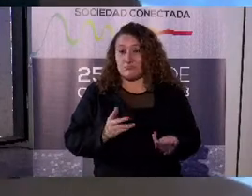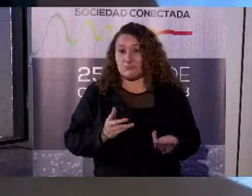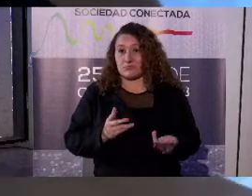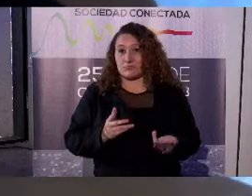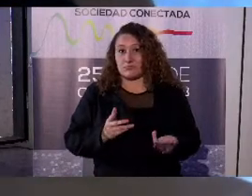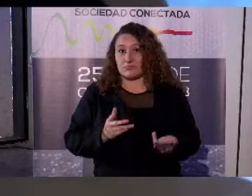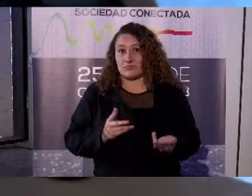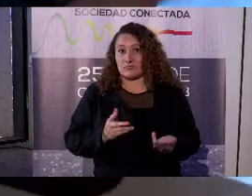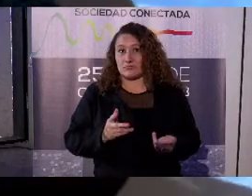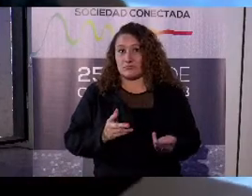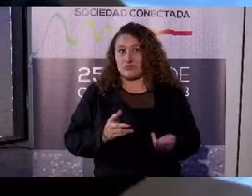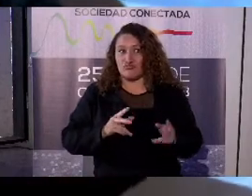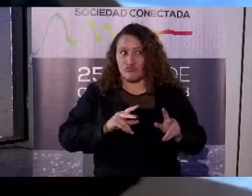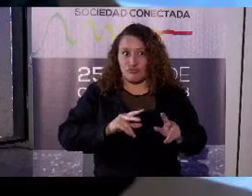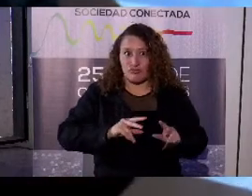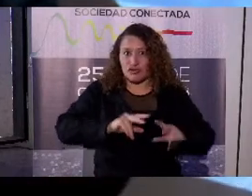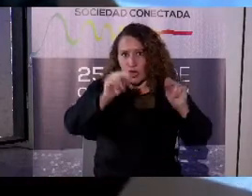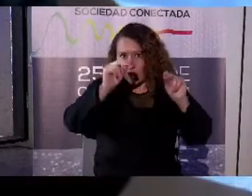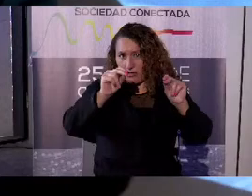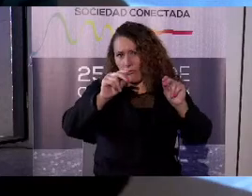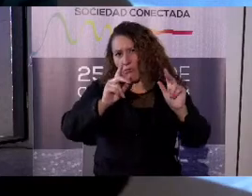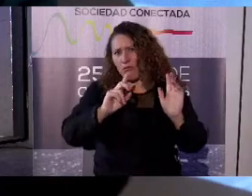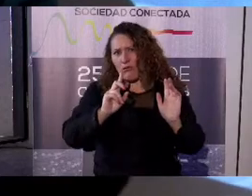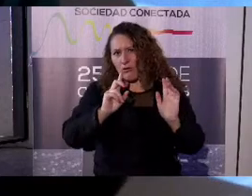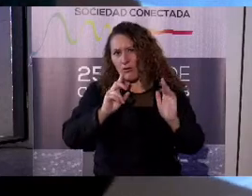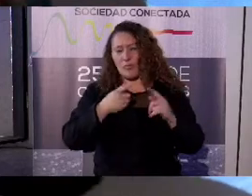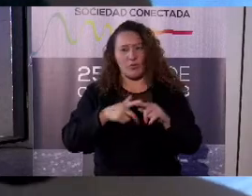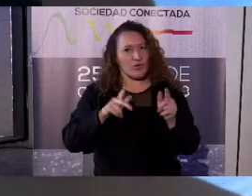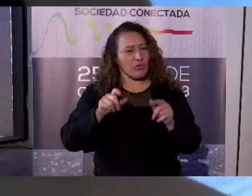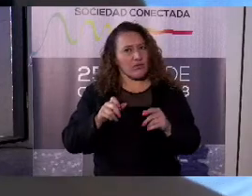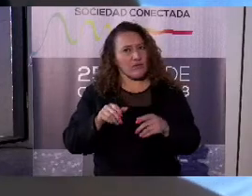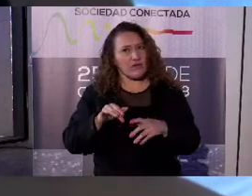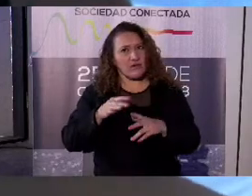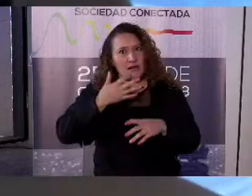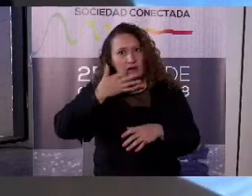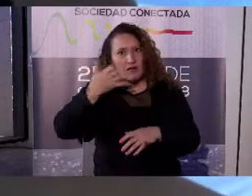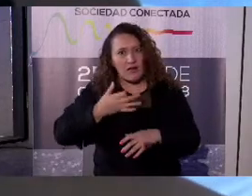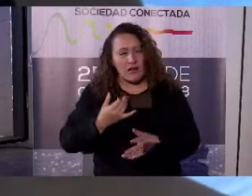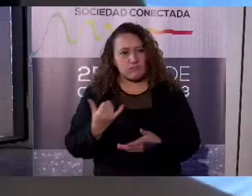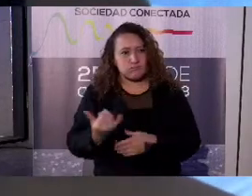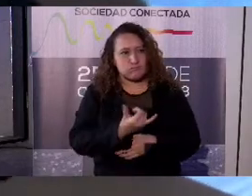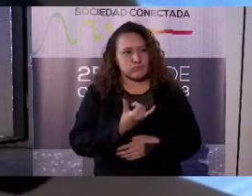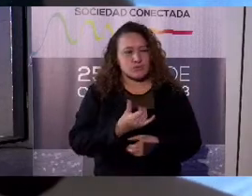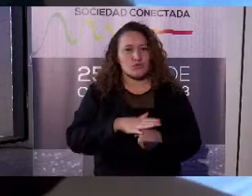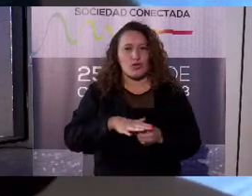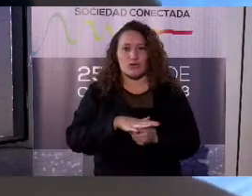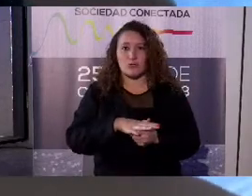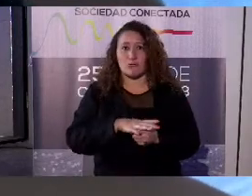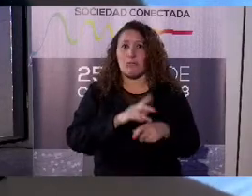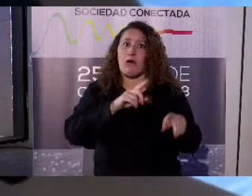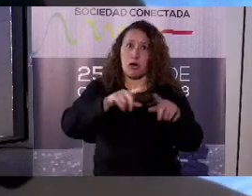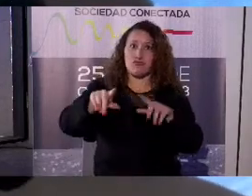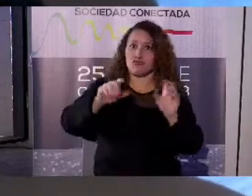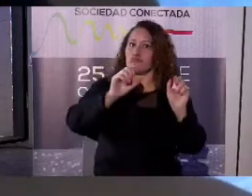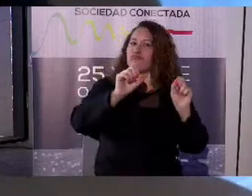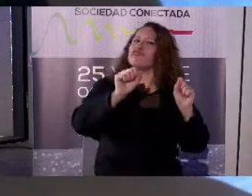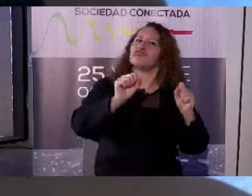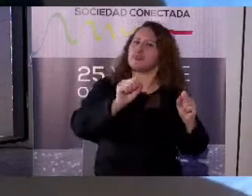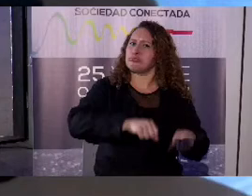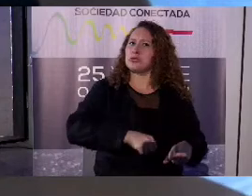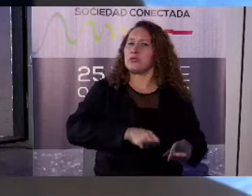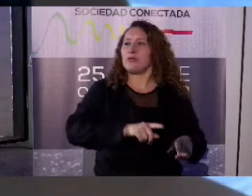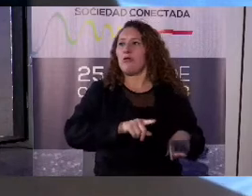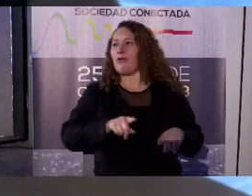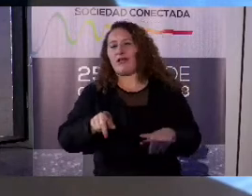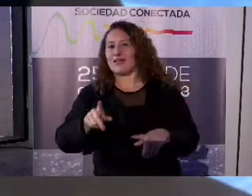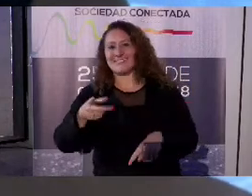No pero tenemos que ver cuáles son las condiciones reales de todo esto y en alguna administración podrá ser factible y en otra no decía Hugo Mira